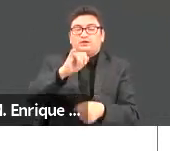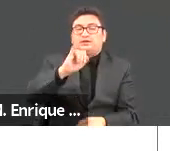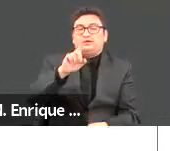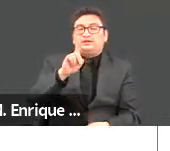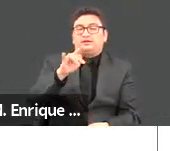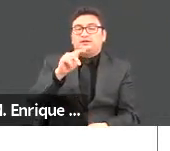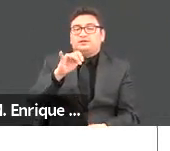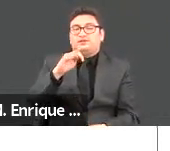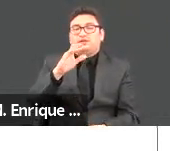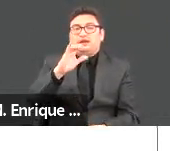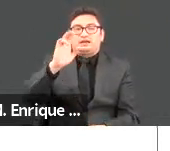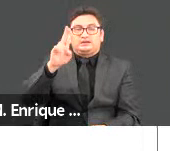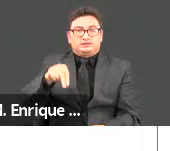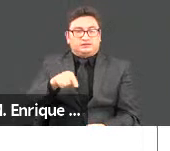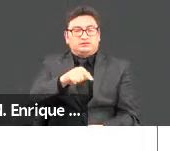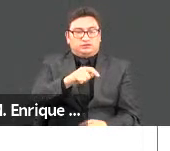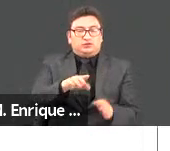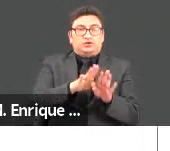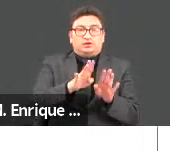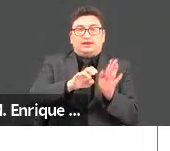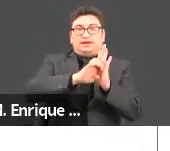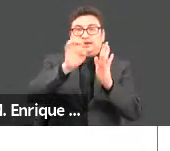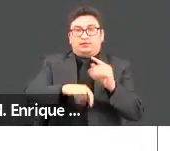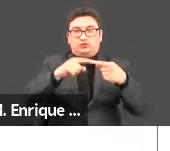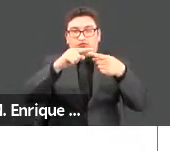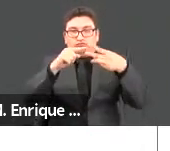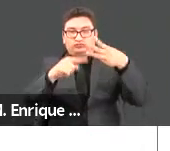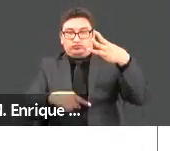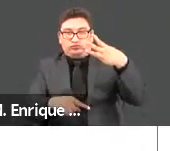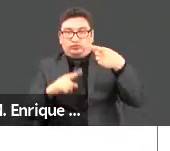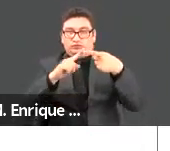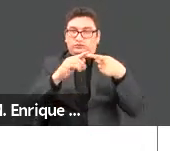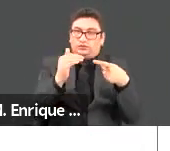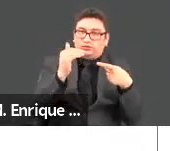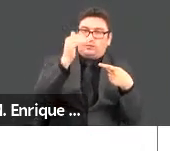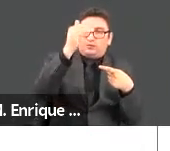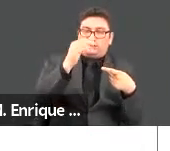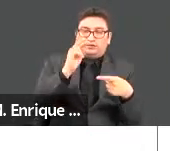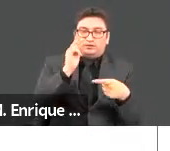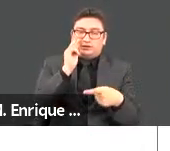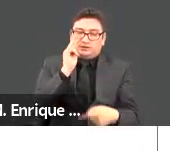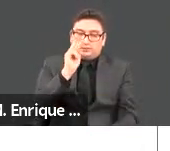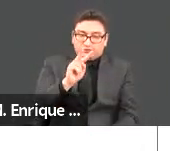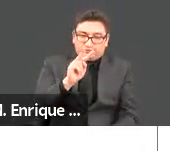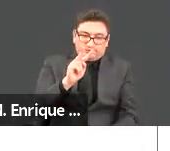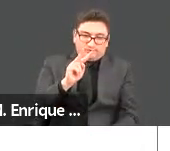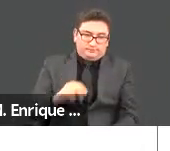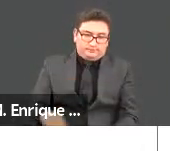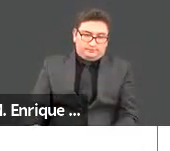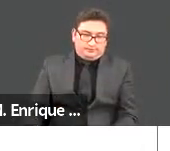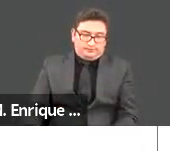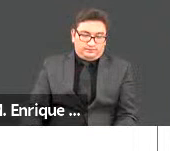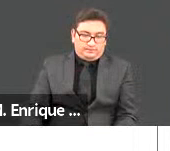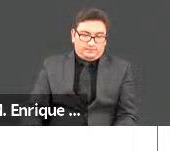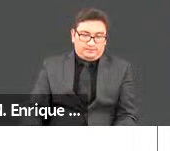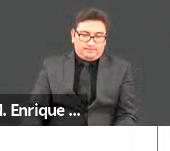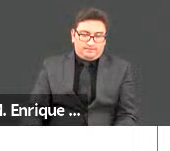aquí tenemos 3 ejemplos. En la parte superior podemos nosotros visualizar